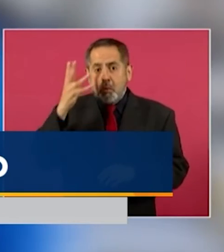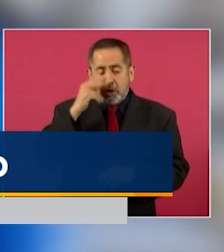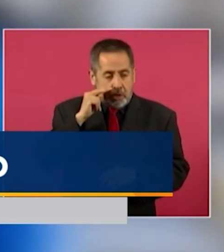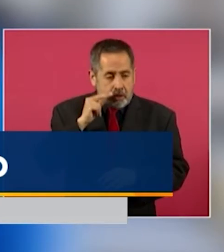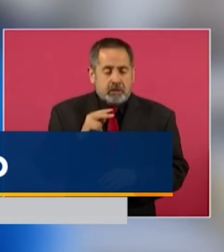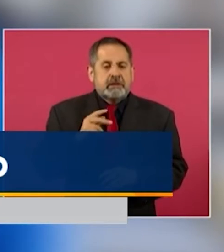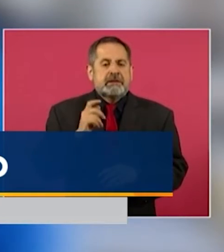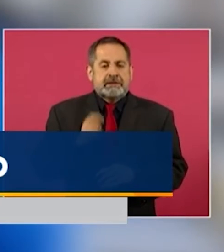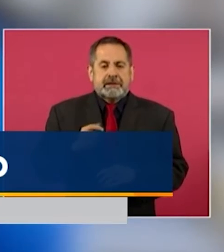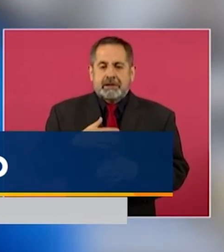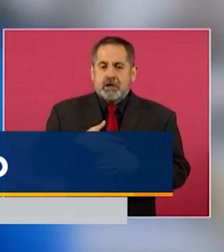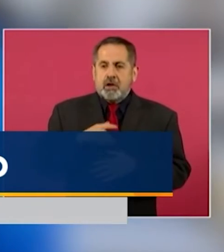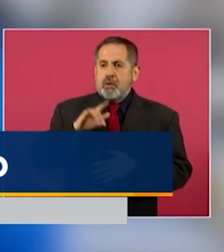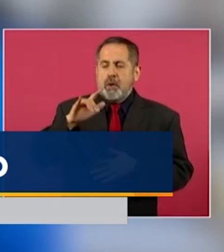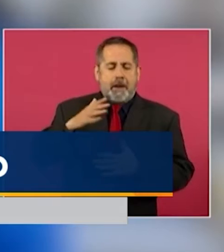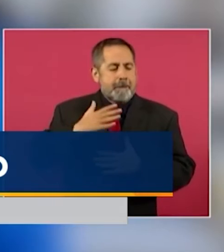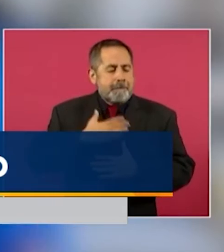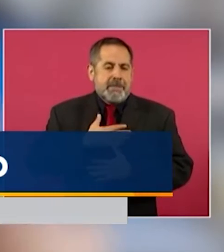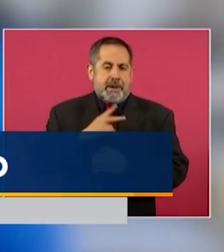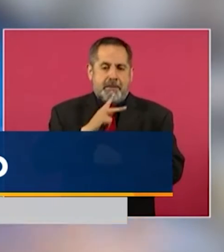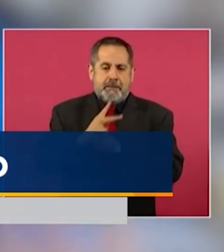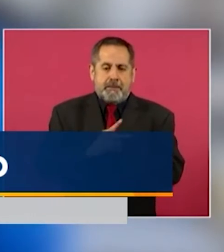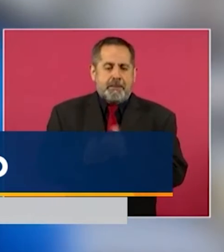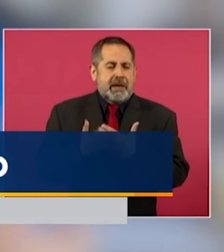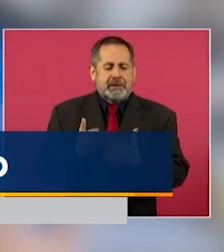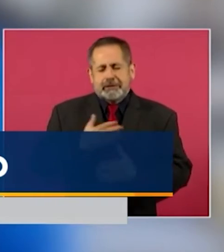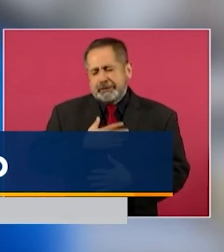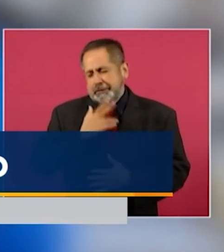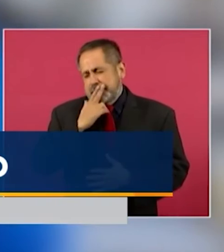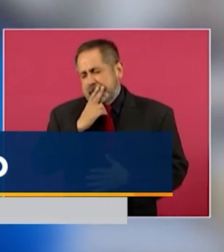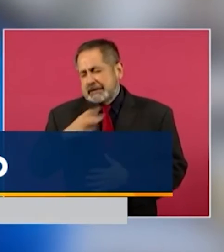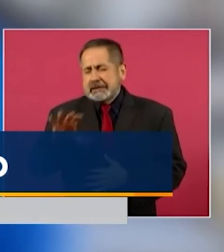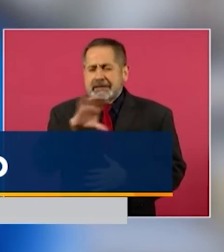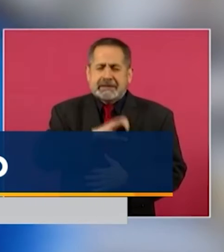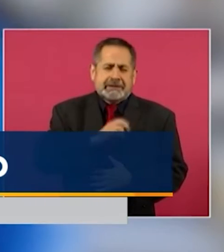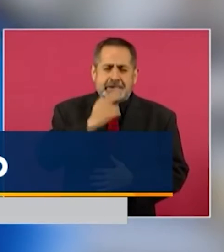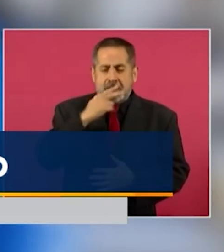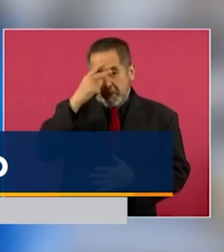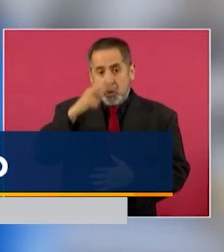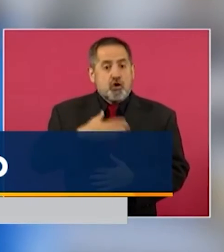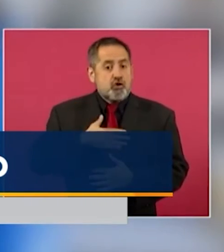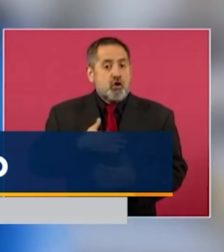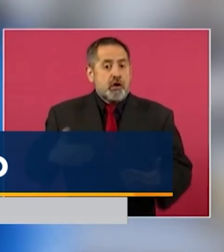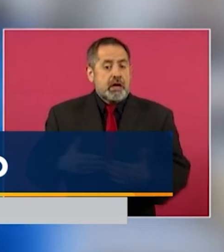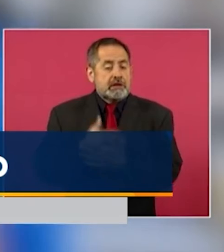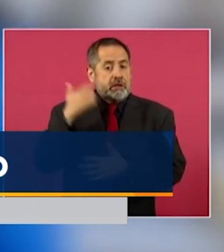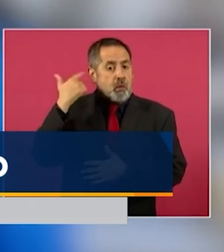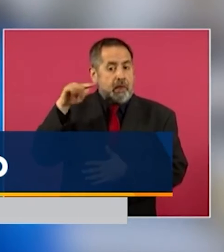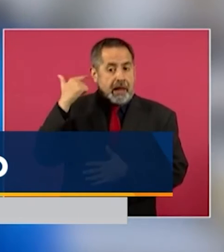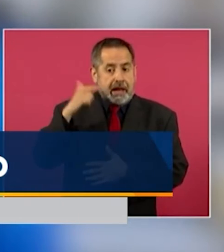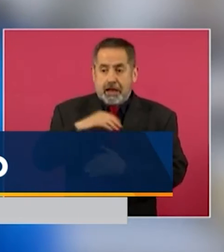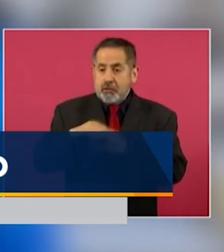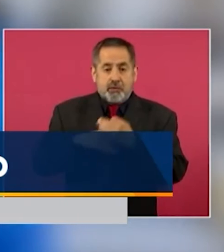viajó hace unas semanas al espacio. Mostró un video donde la ingeniera eléctrica le envió un mensaje describiendo su vivencia, dedicando su vuelo a